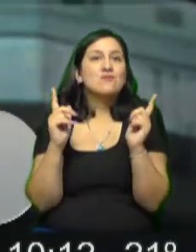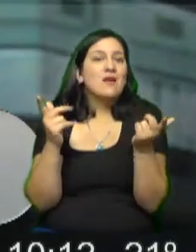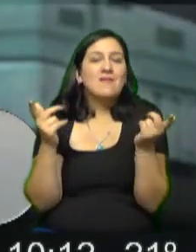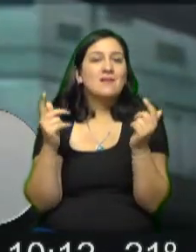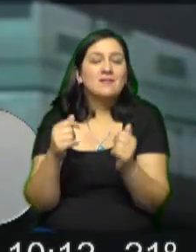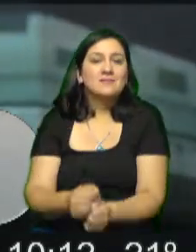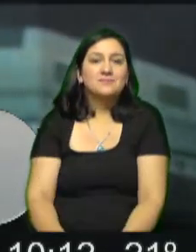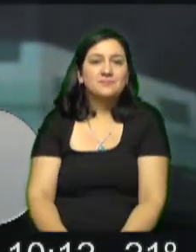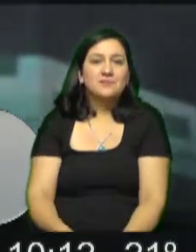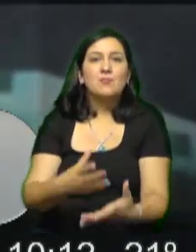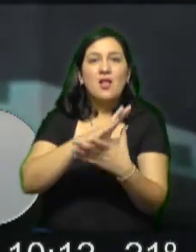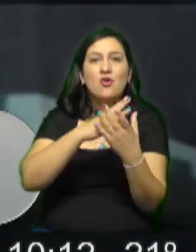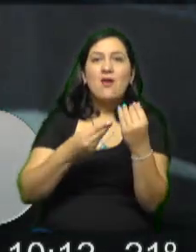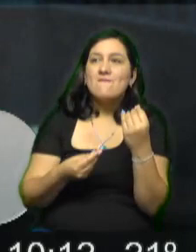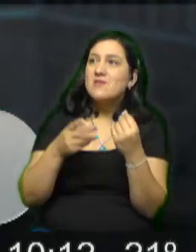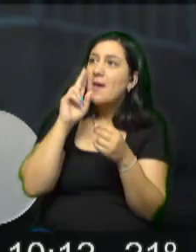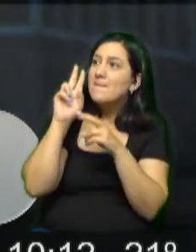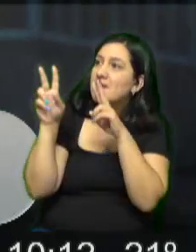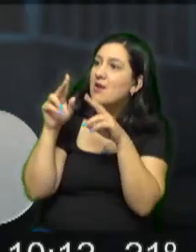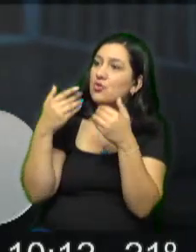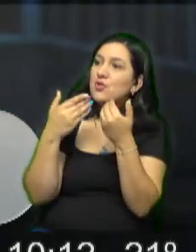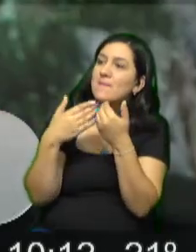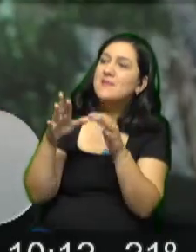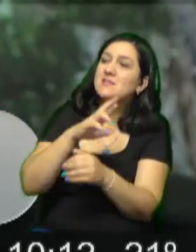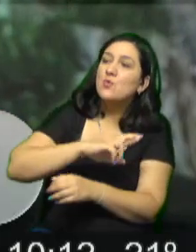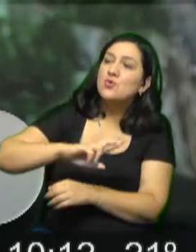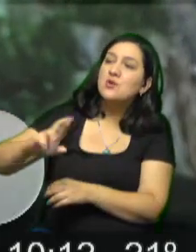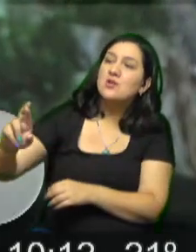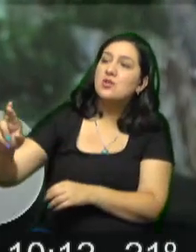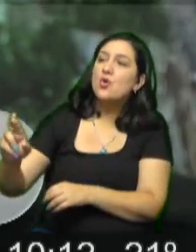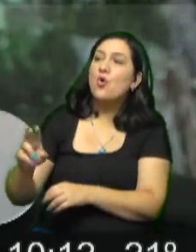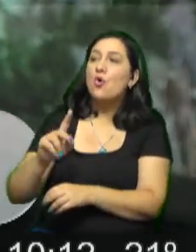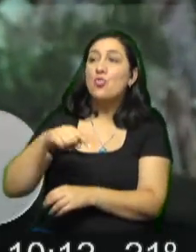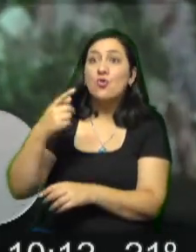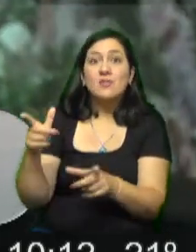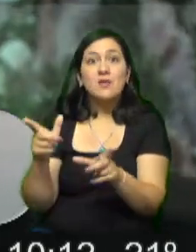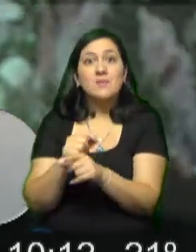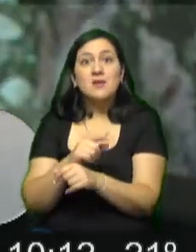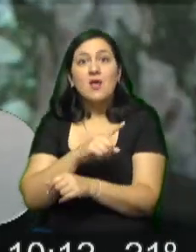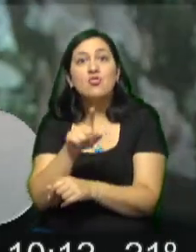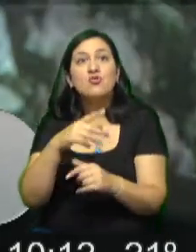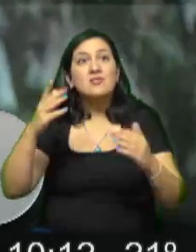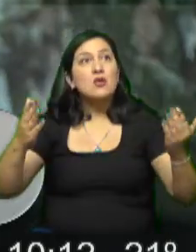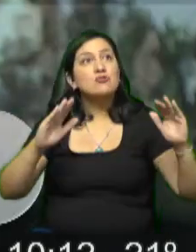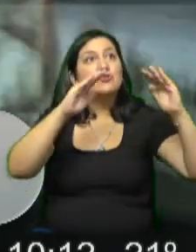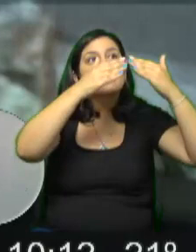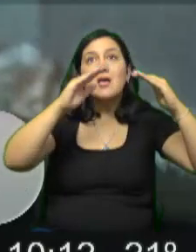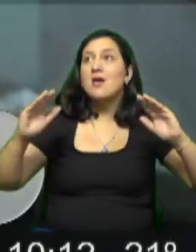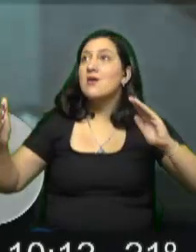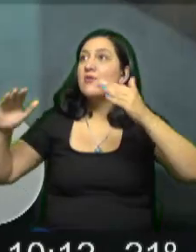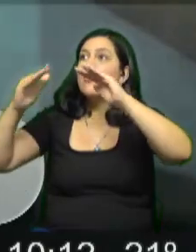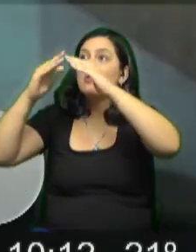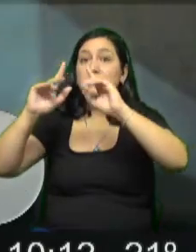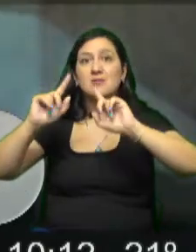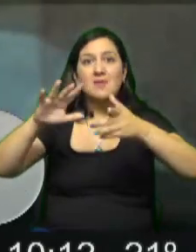de la escuela, de la geografía, de ver dónde nace este río, cómo es este arroyo, dónde están los cerros tal y cual, y también